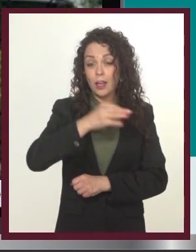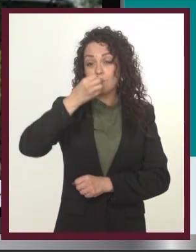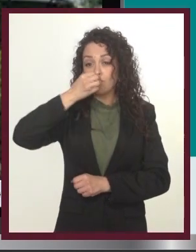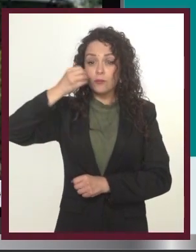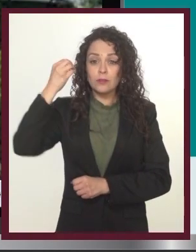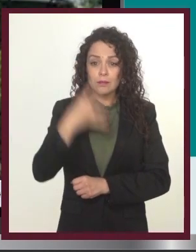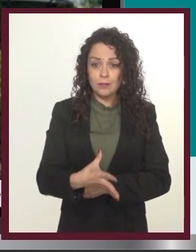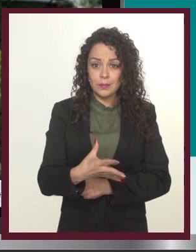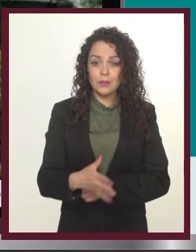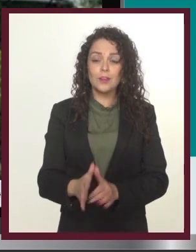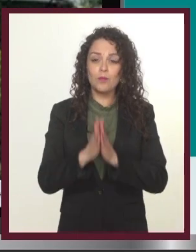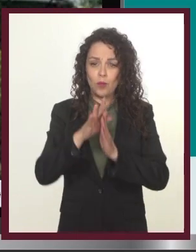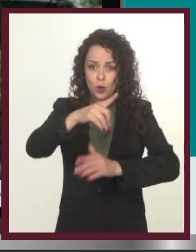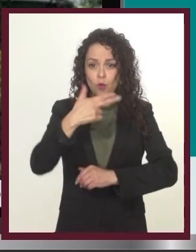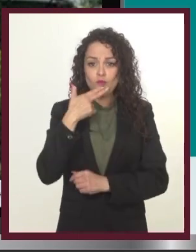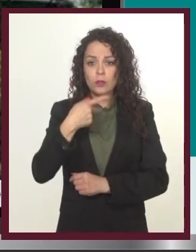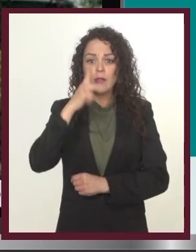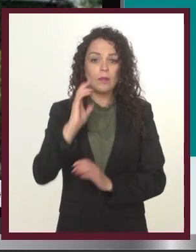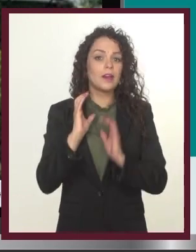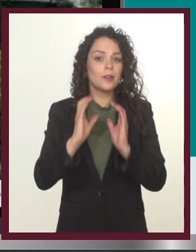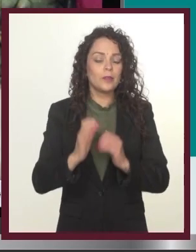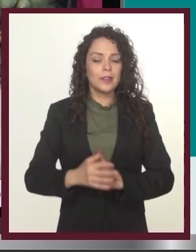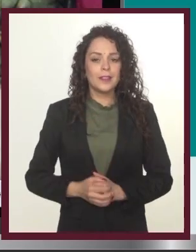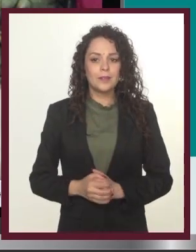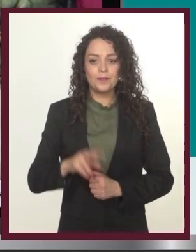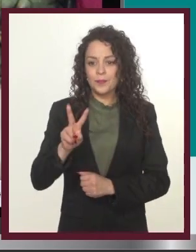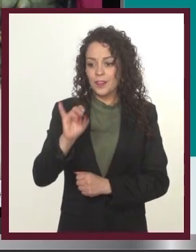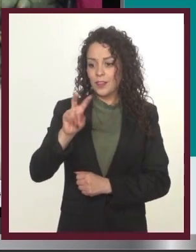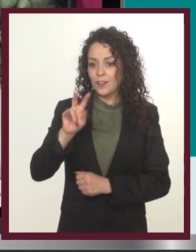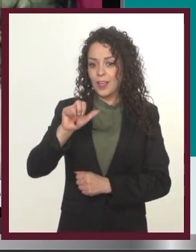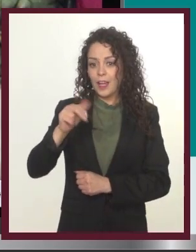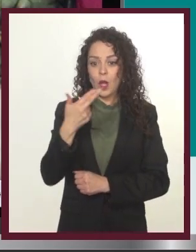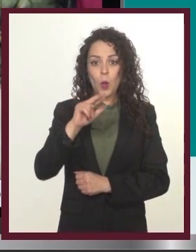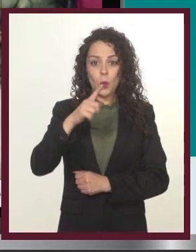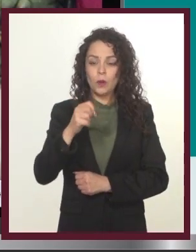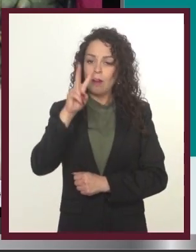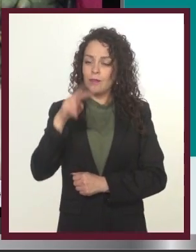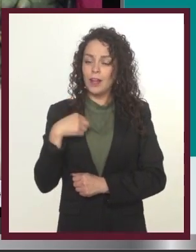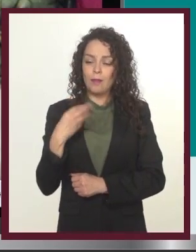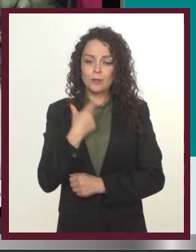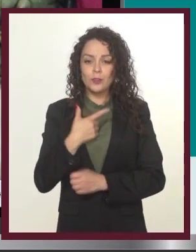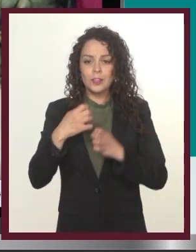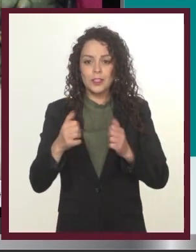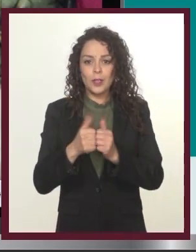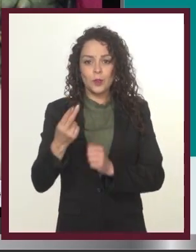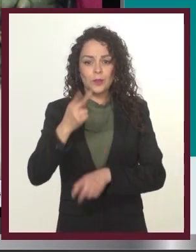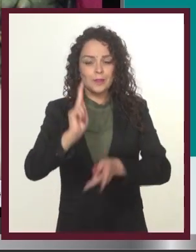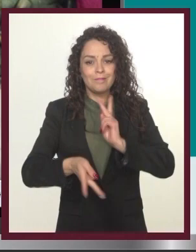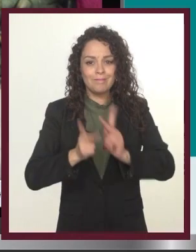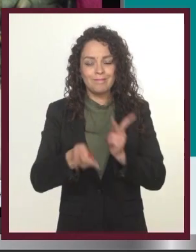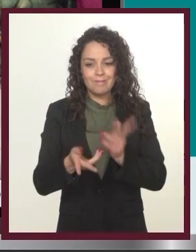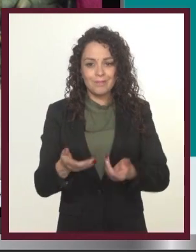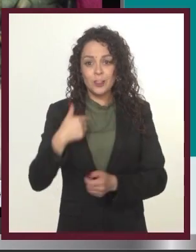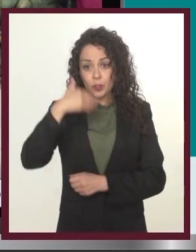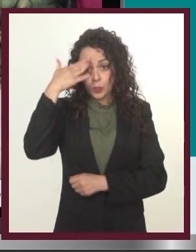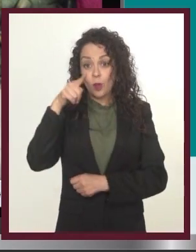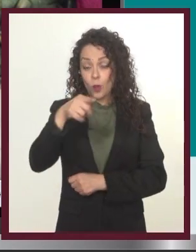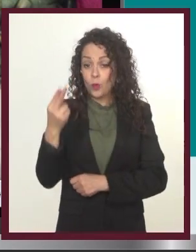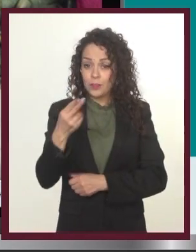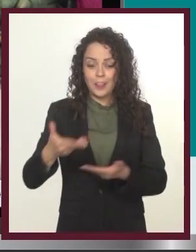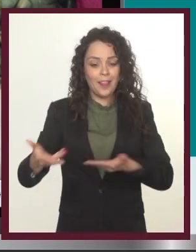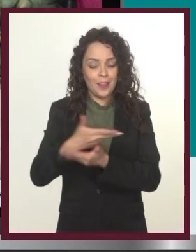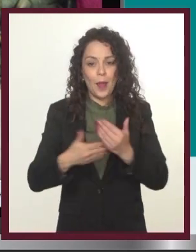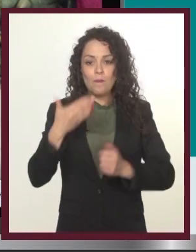país. Gocen los espacios públicos de su ciudad. Pues Viviana y Hugo, ha sido un placer estar con ustedes, conversar, y sé que lo